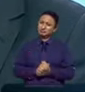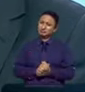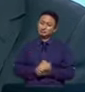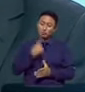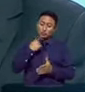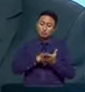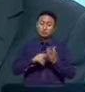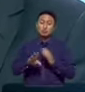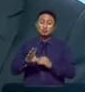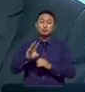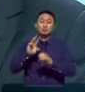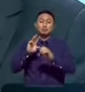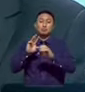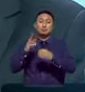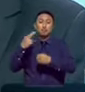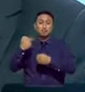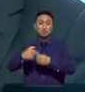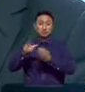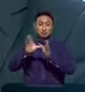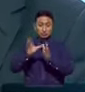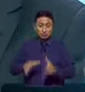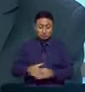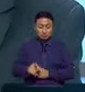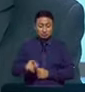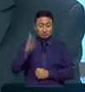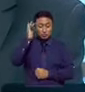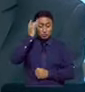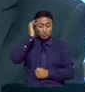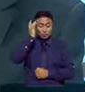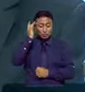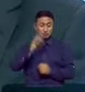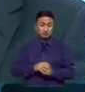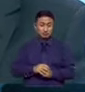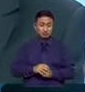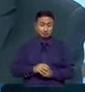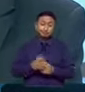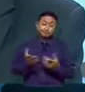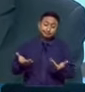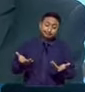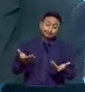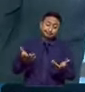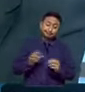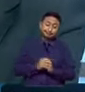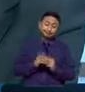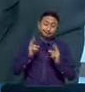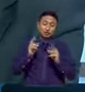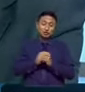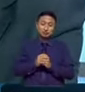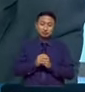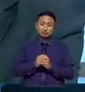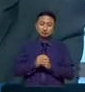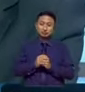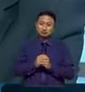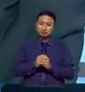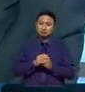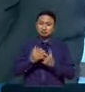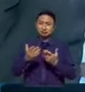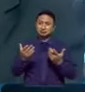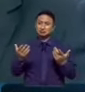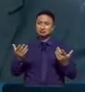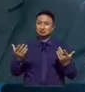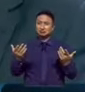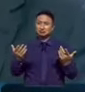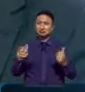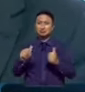de Participación Ciudadana es preocupante. Esperemos que en menos